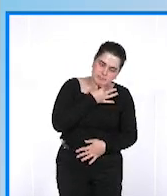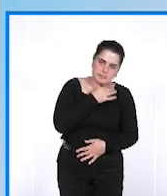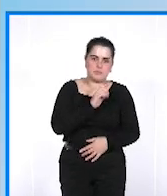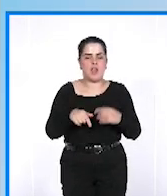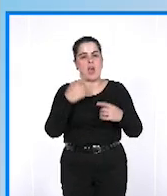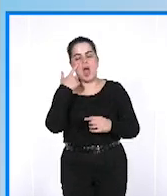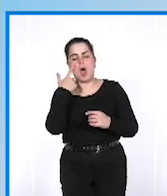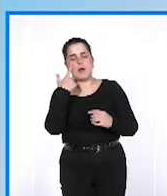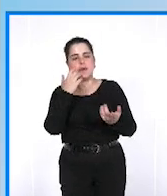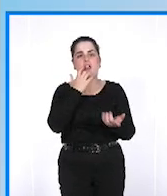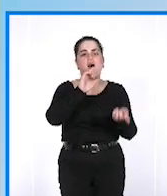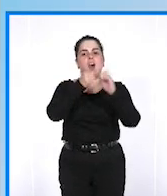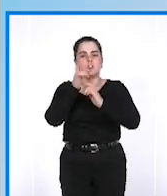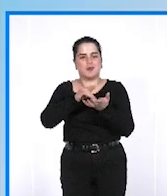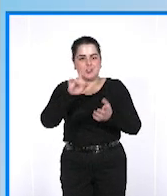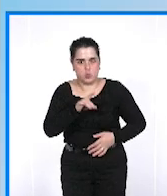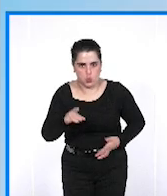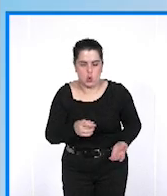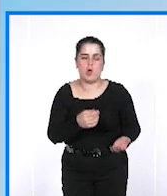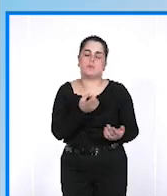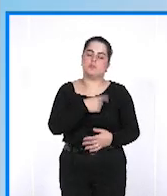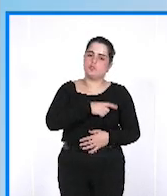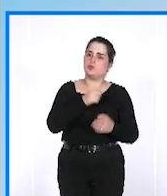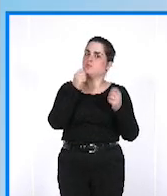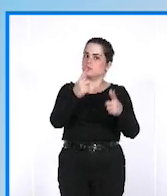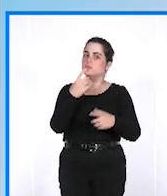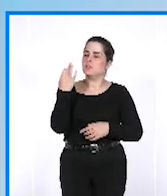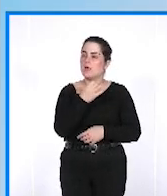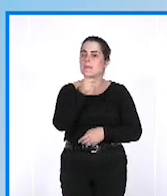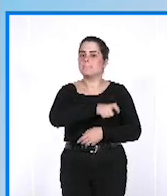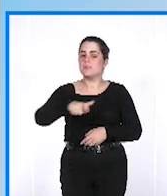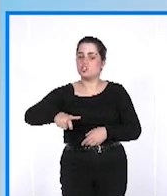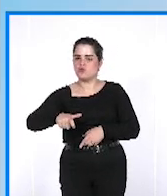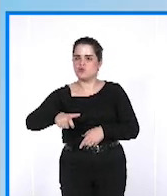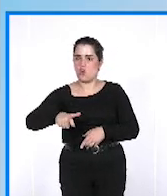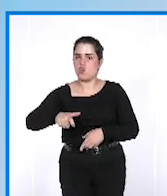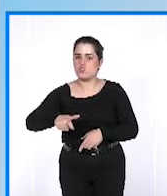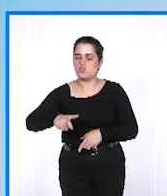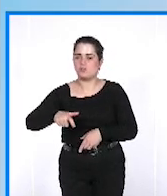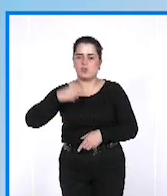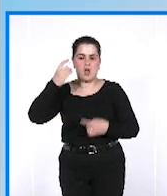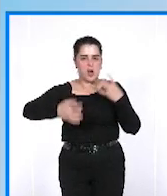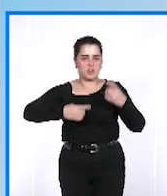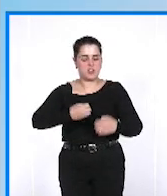para ver cambios significativos pero vemos hemos visto ya un incremento en personas que hacen otro tipo de actividades vocacionales por ejemplo